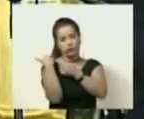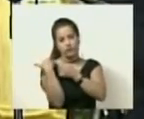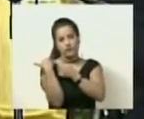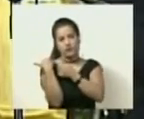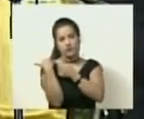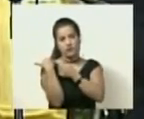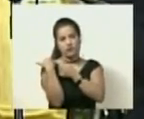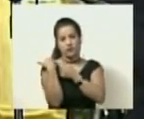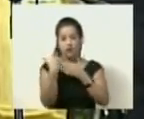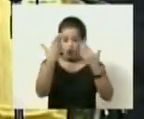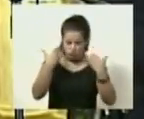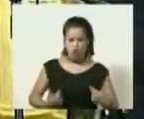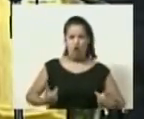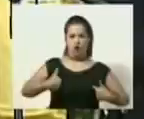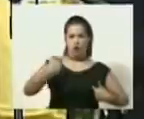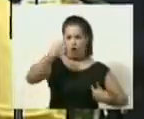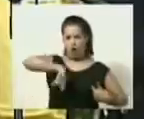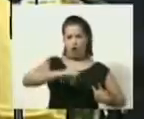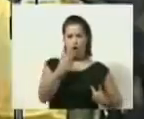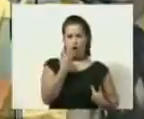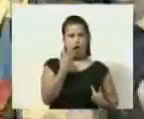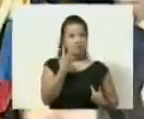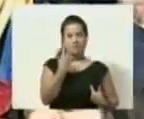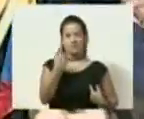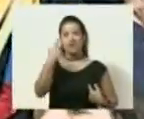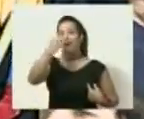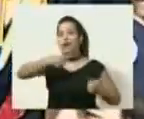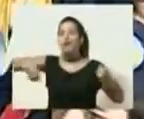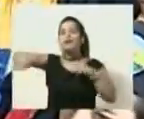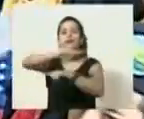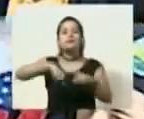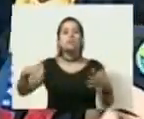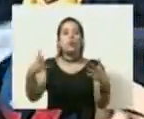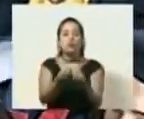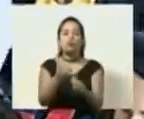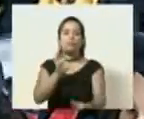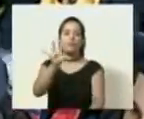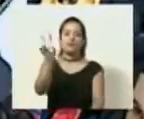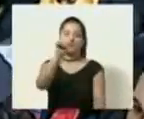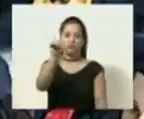Cuando digo soy, digo somos patria, somos Venezuela.